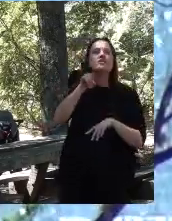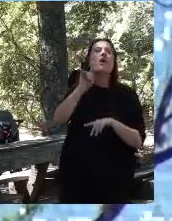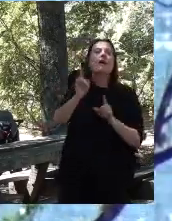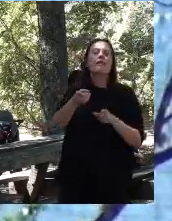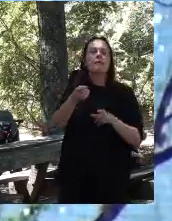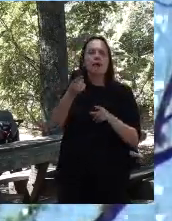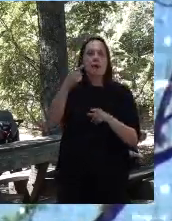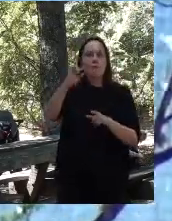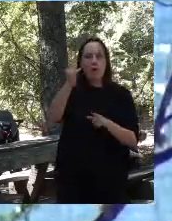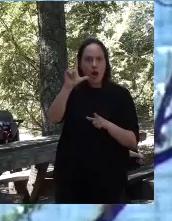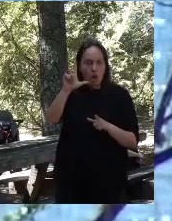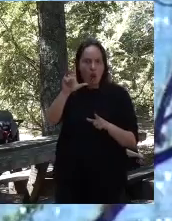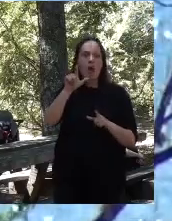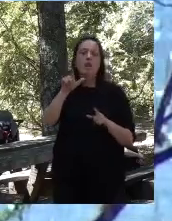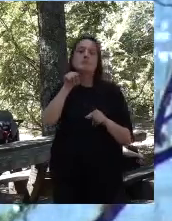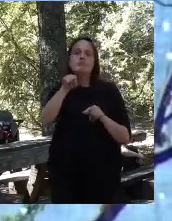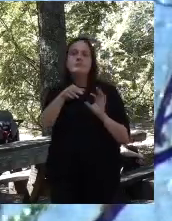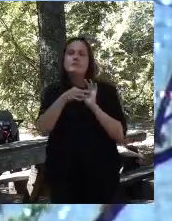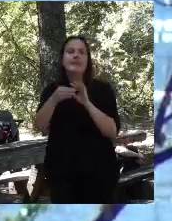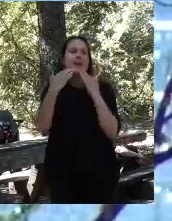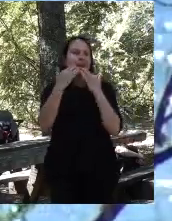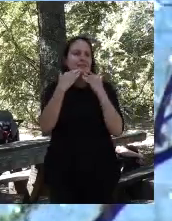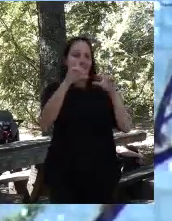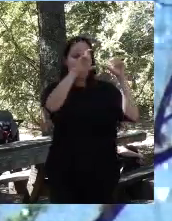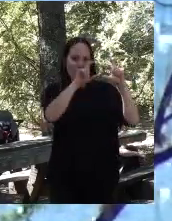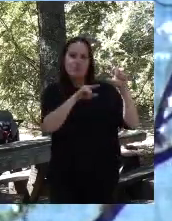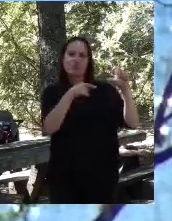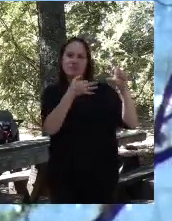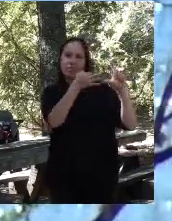de las fotografías de esta presentación.